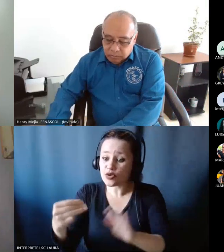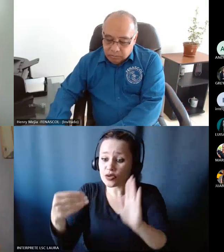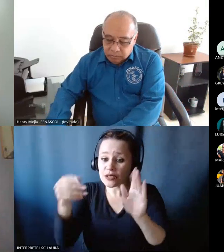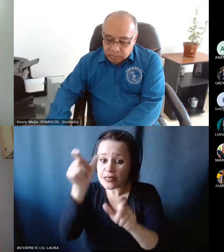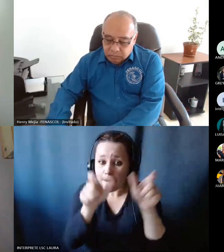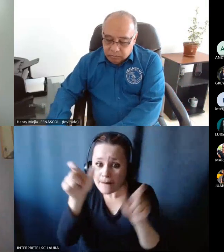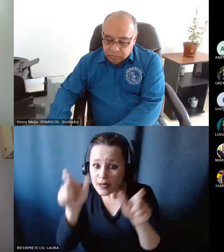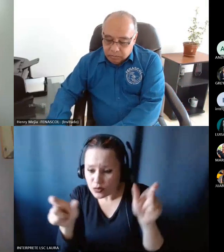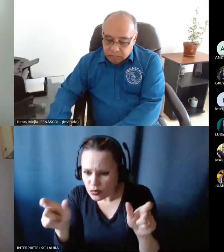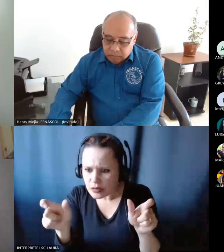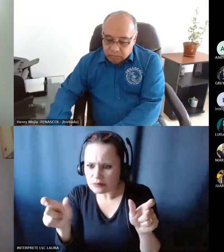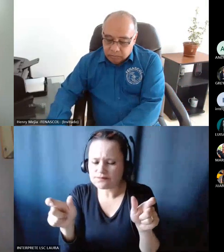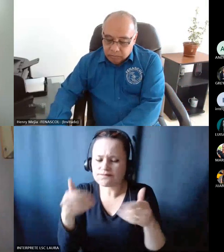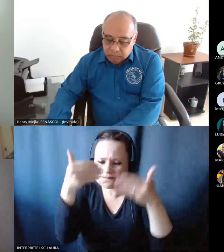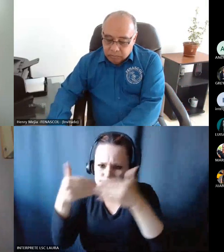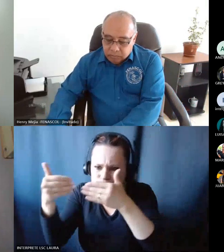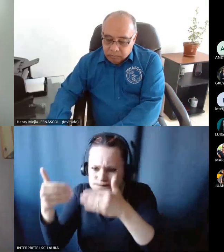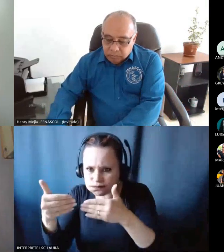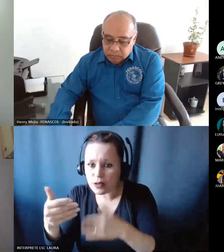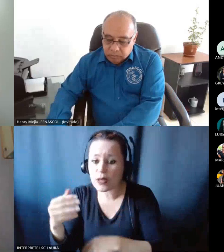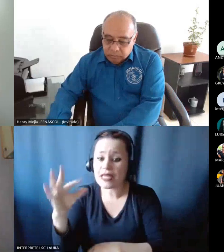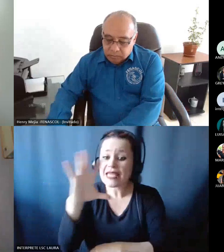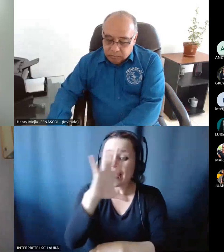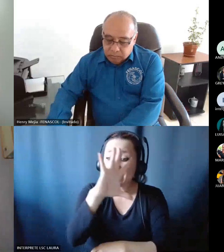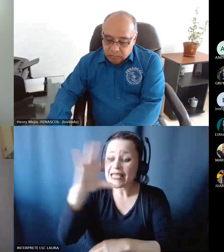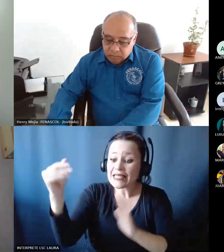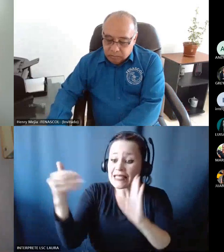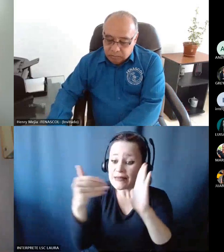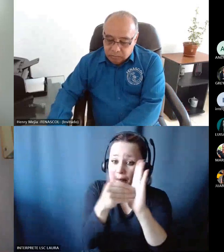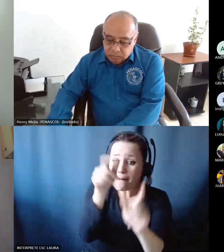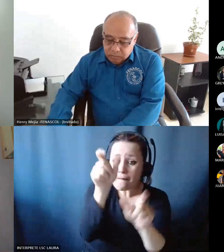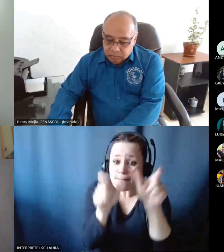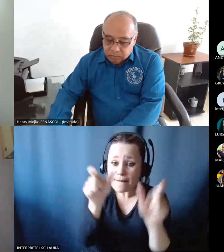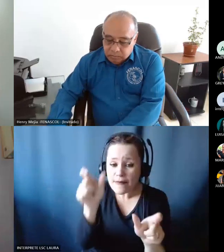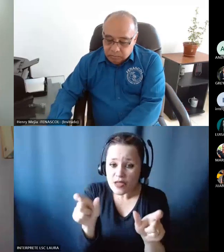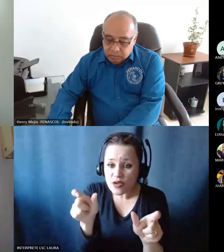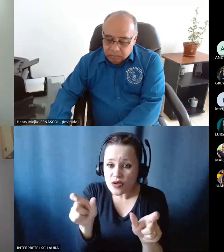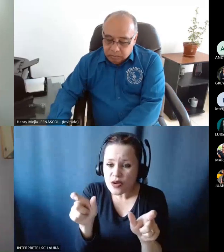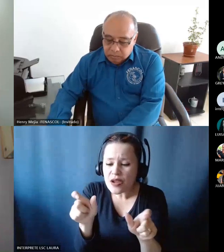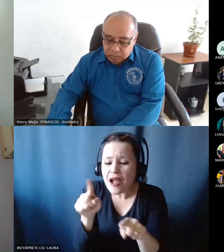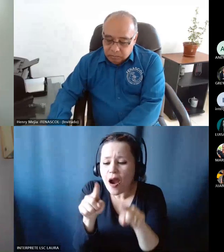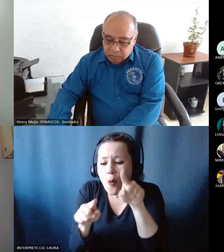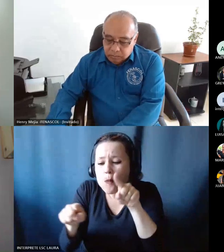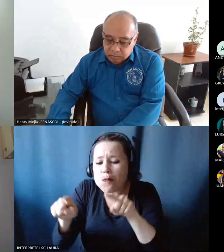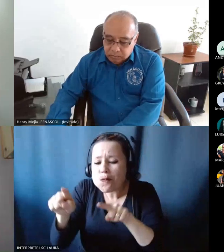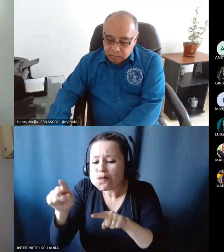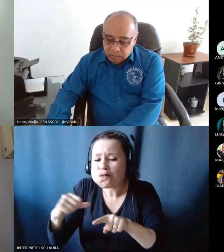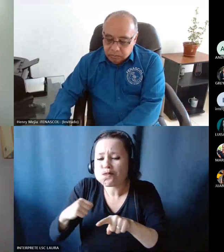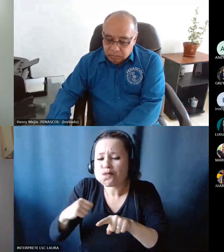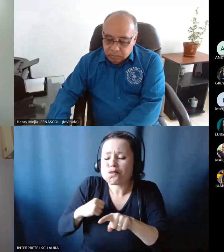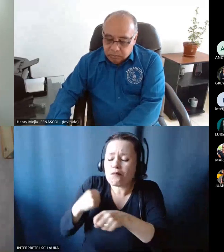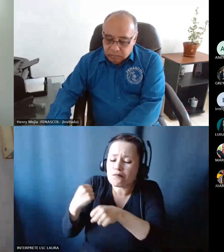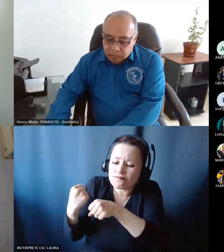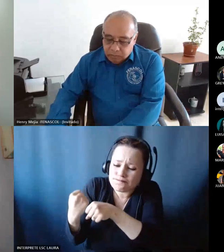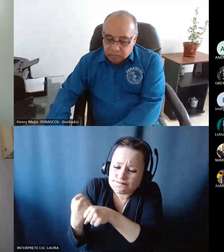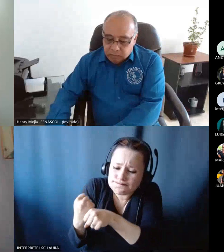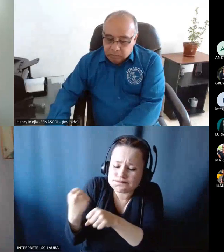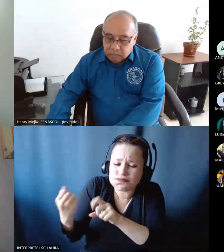de esos 3 millones de personas tenemos 500,000 personas que apenas logran tener un trabajo